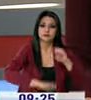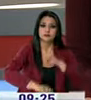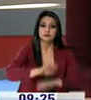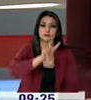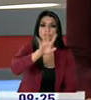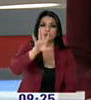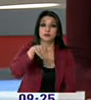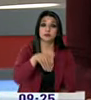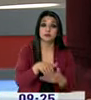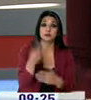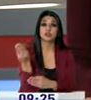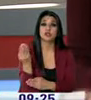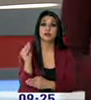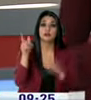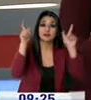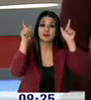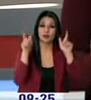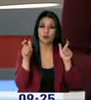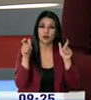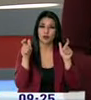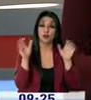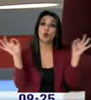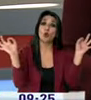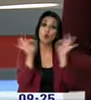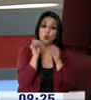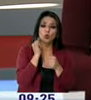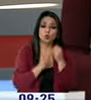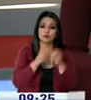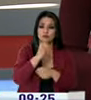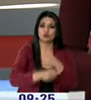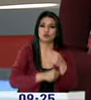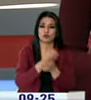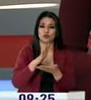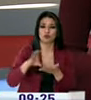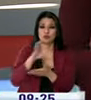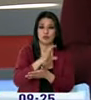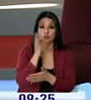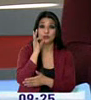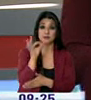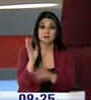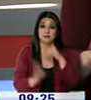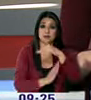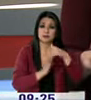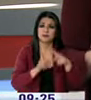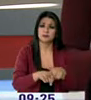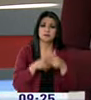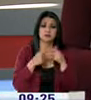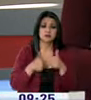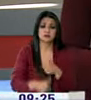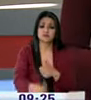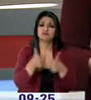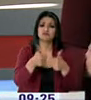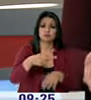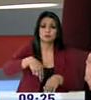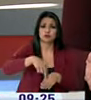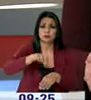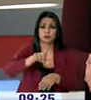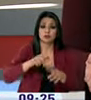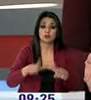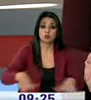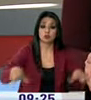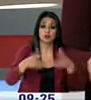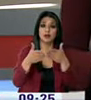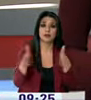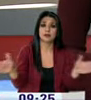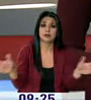de 250 mil jóvenes graduados y que aún cursan su último año con el examen Ser Bachiller inició con absoluta normalidad. Las sedes ya